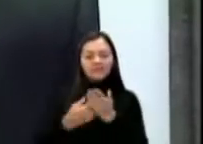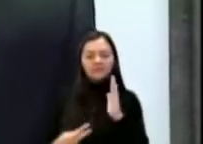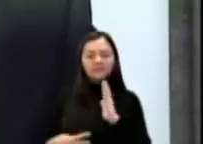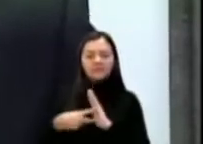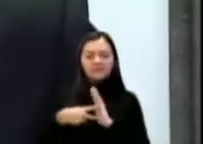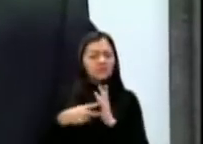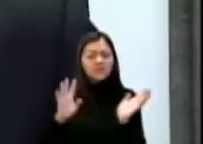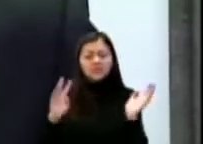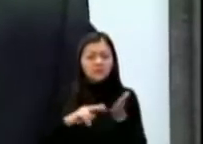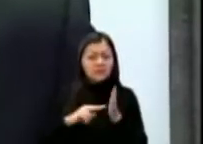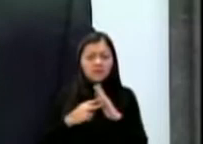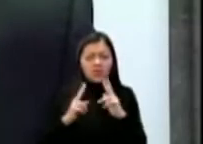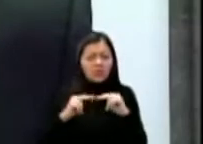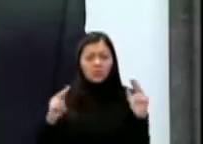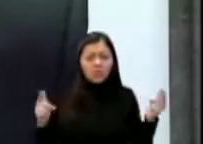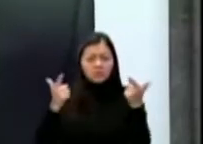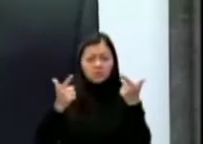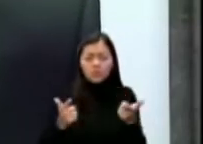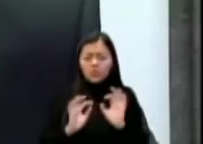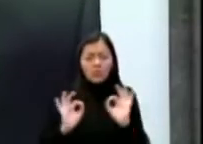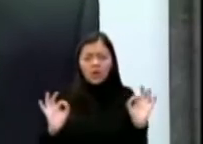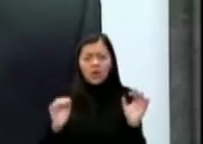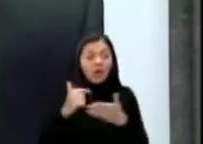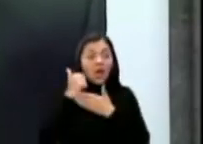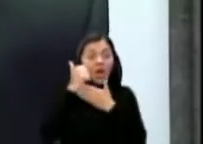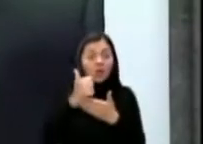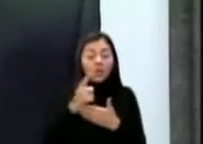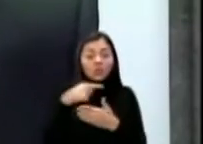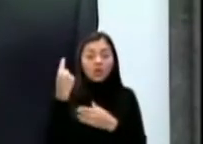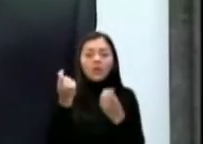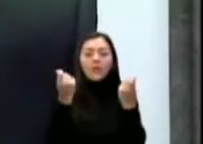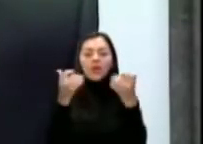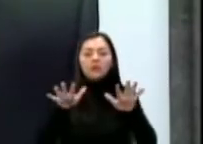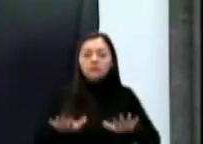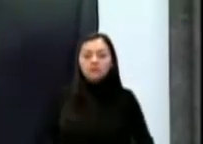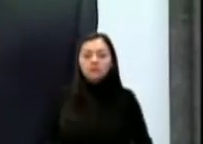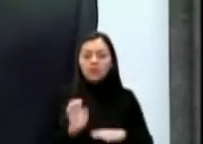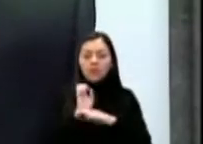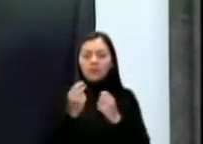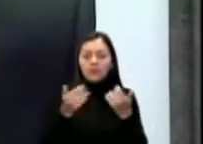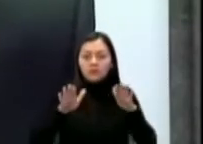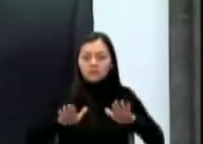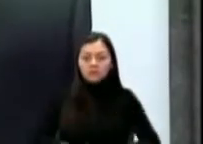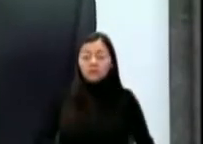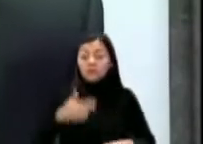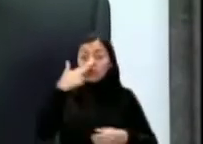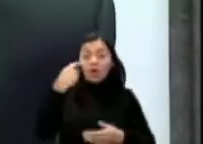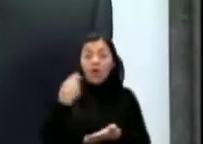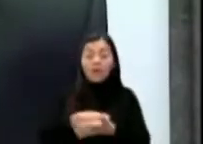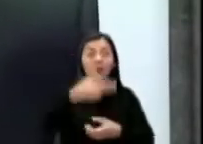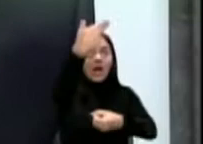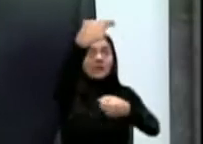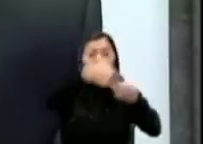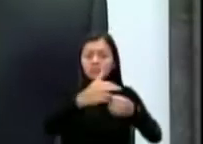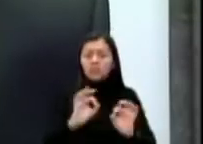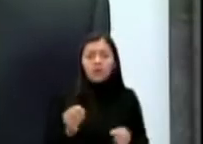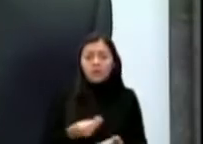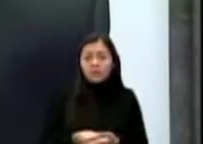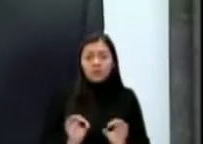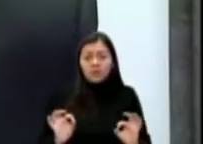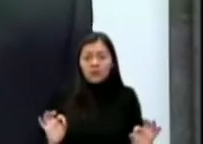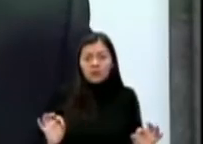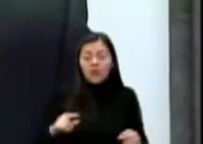barata estoy ayudando a que más dólares se queden en la economía ecuatoriana porque ya no estoy importando energía el gas licuado